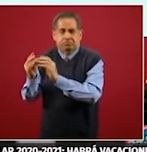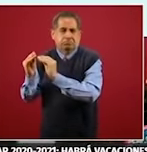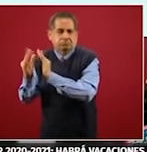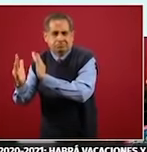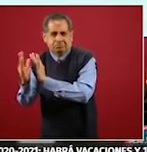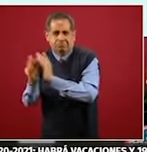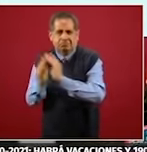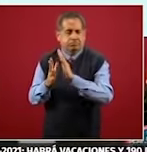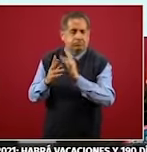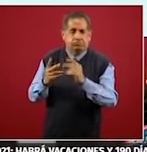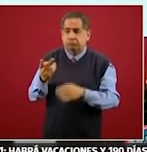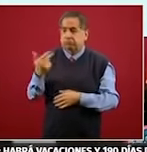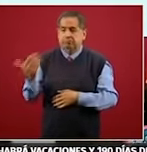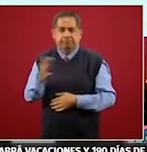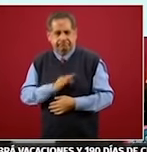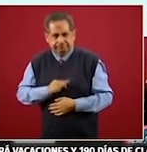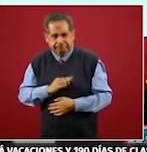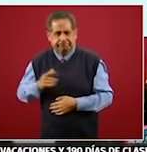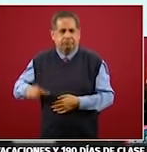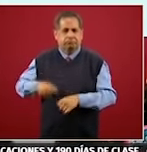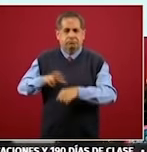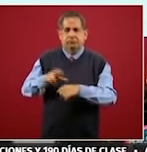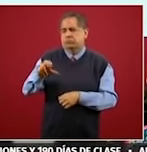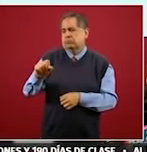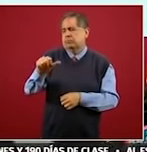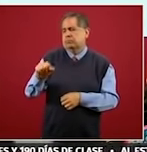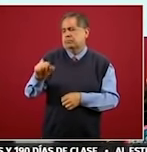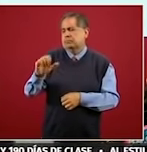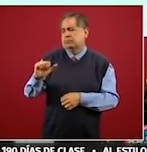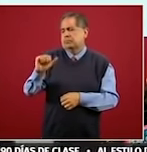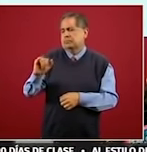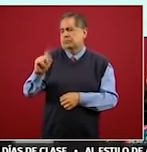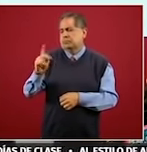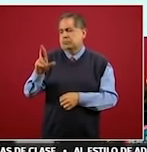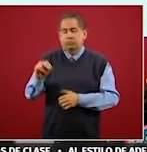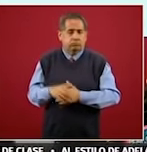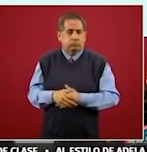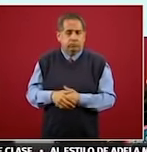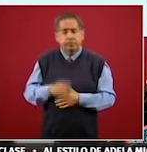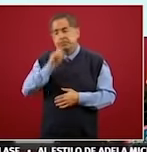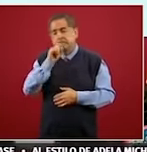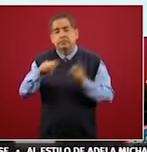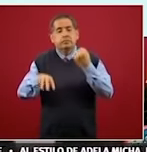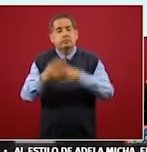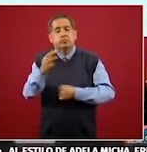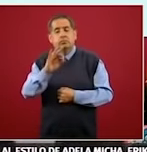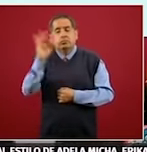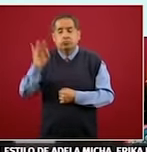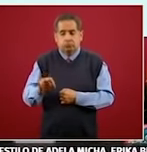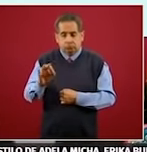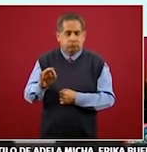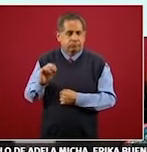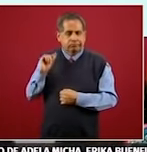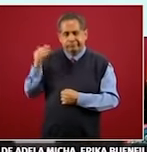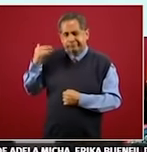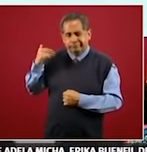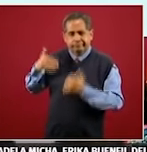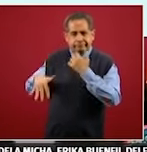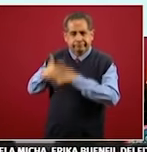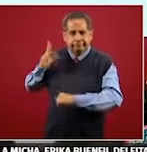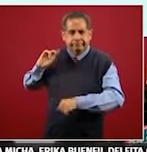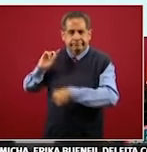movilidad. Felicitamos al gobernador Rosas Aispuro, por supuesto. Y tenemos 14% de los casos en los últimos